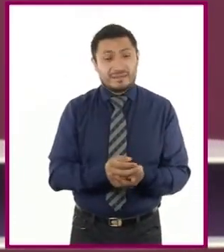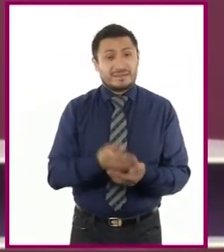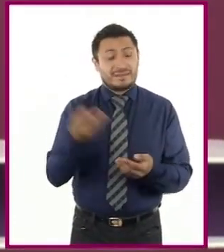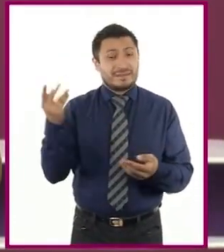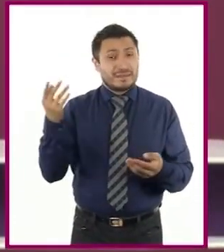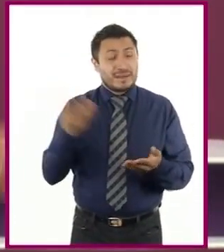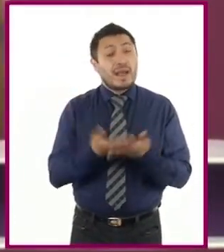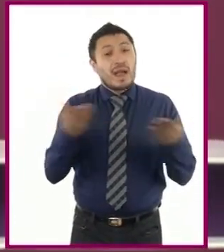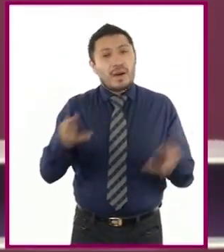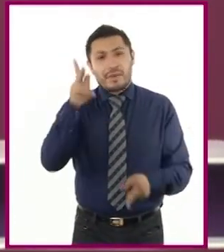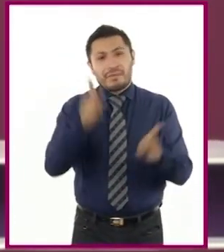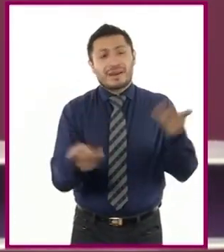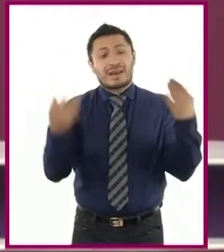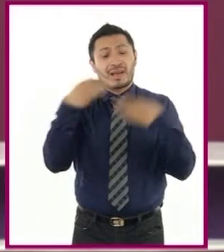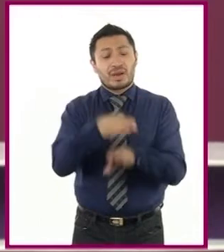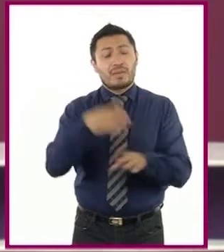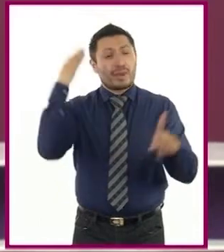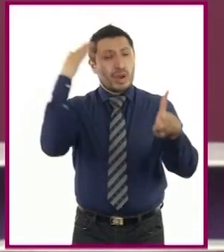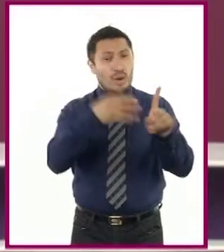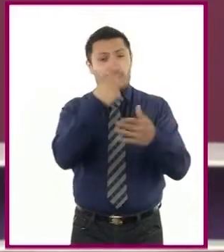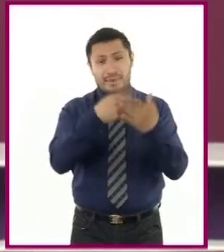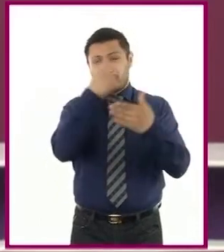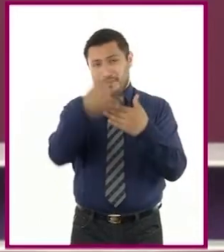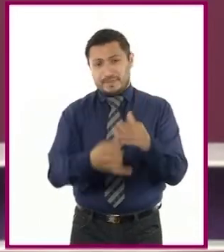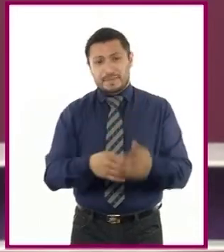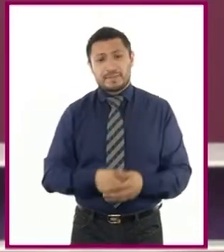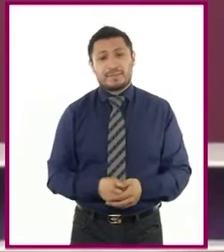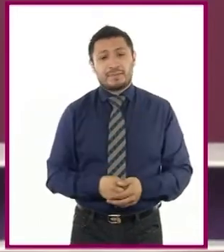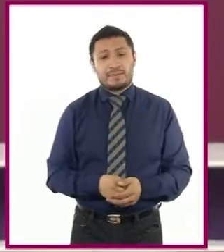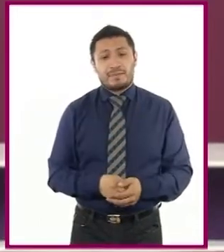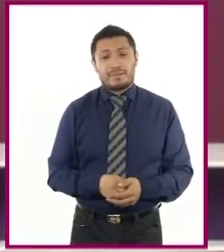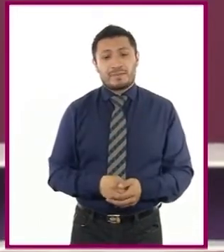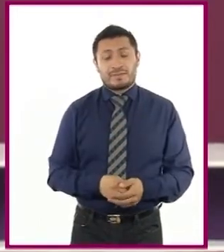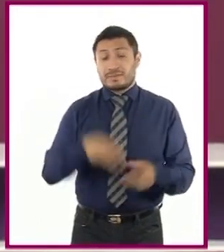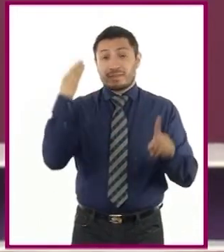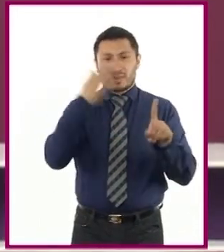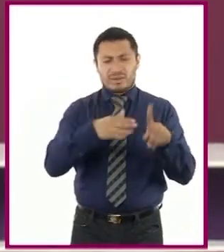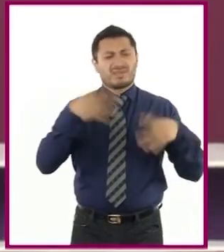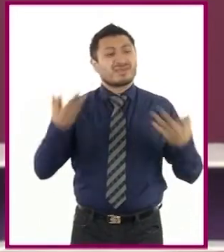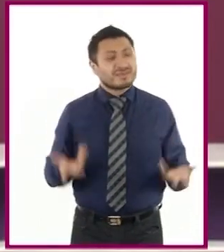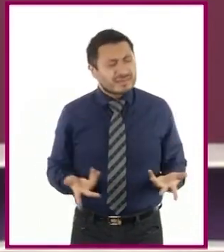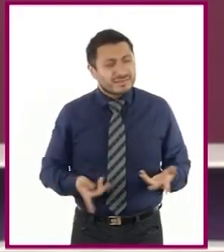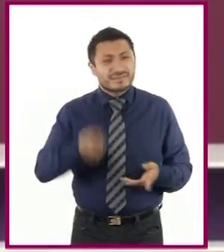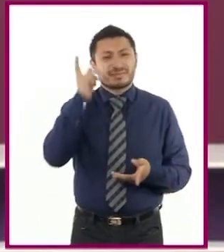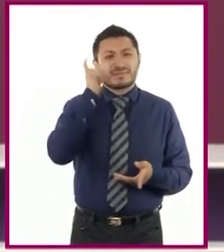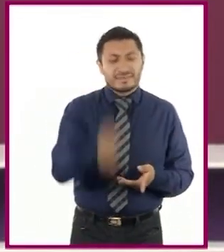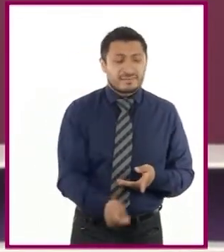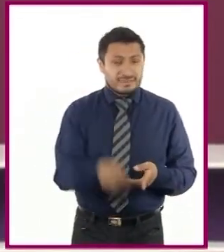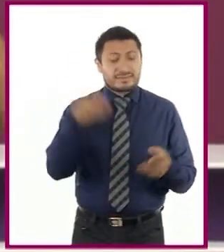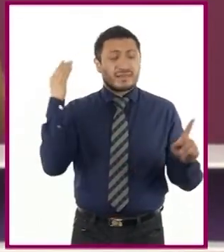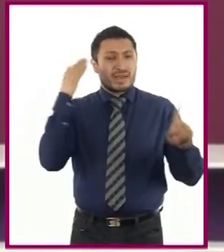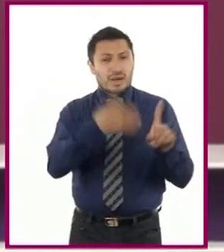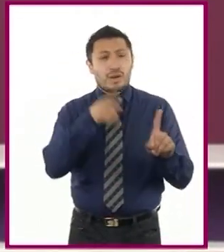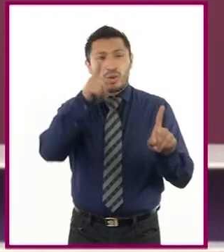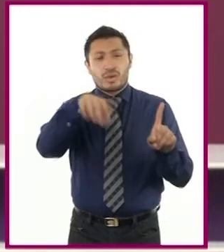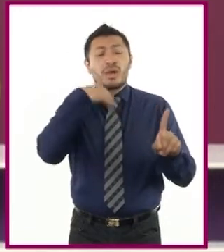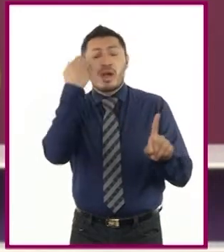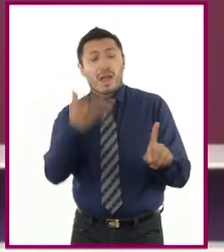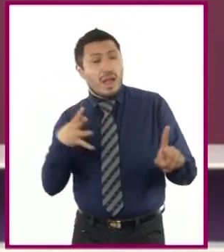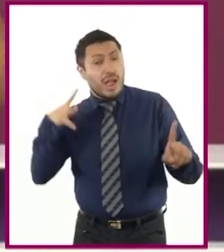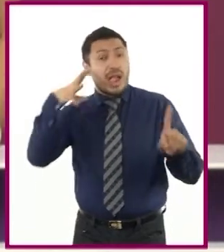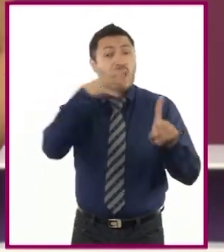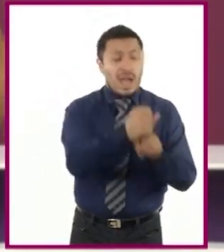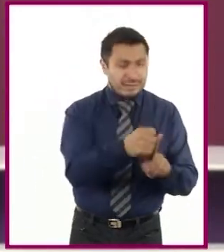del objetivo del proyecto. El objetivo constituye la meta que se pretende lograr